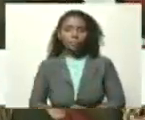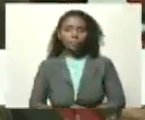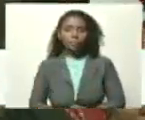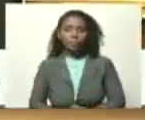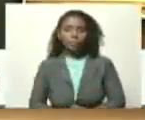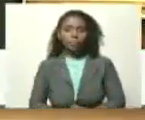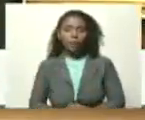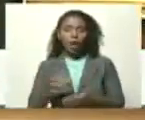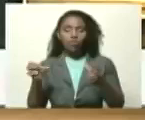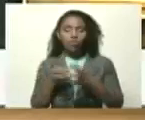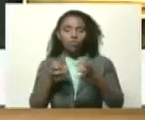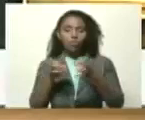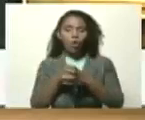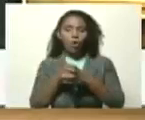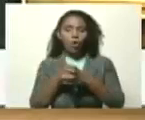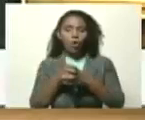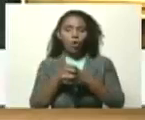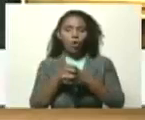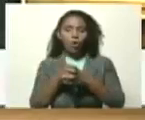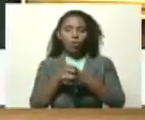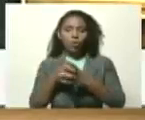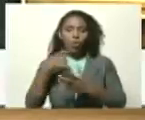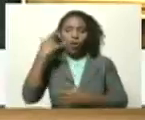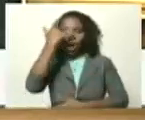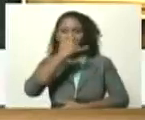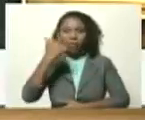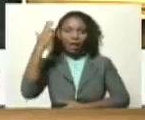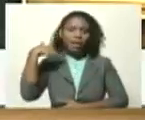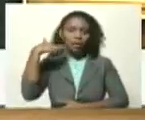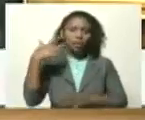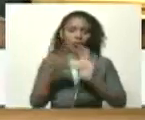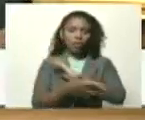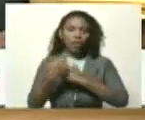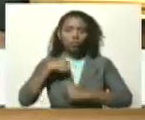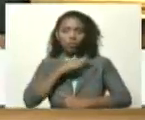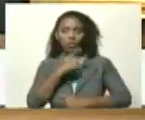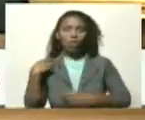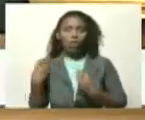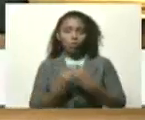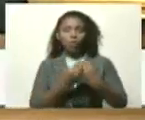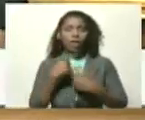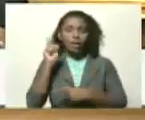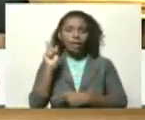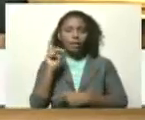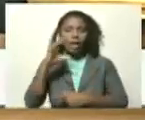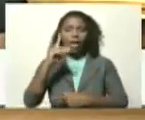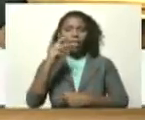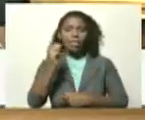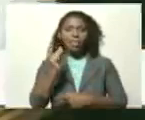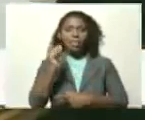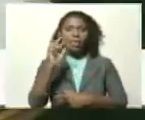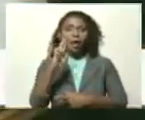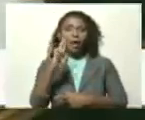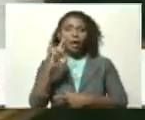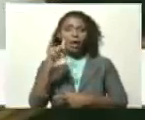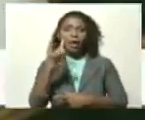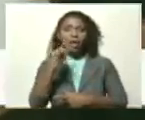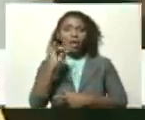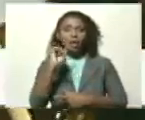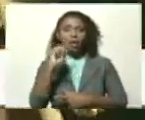Por el sector de los afrodescendientes nos acompaña Darling García.